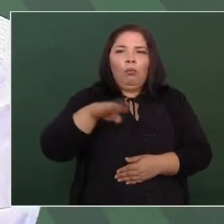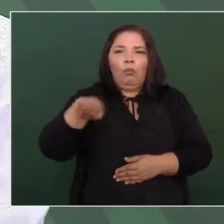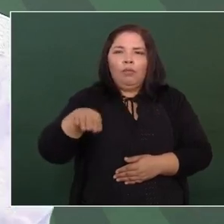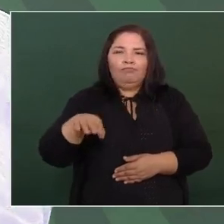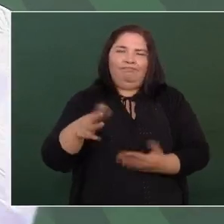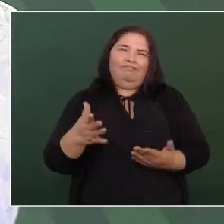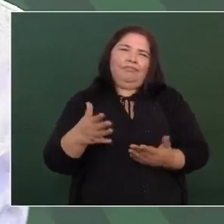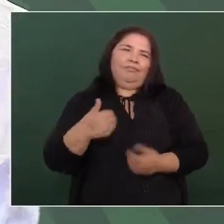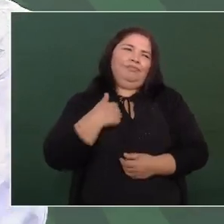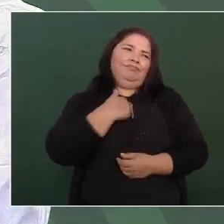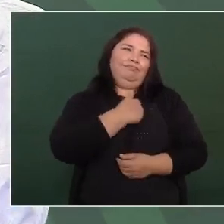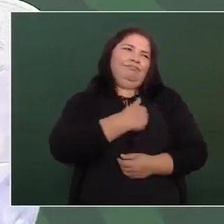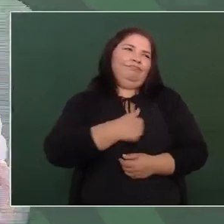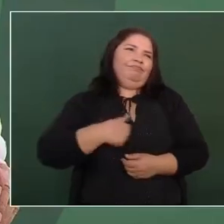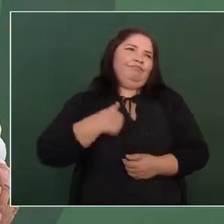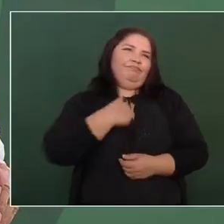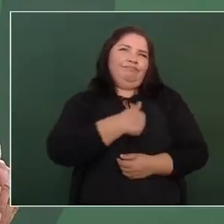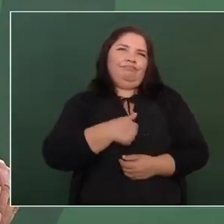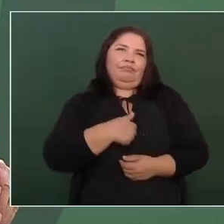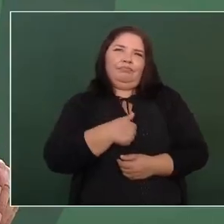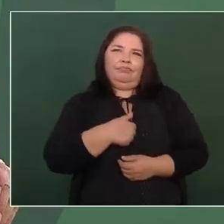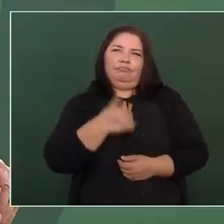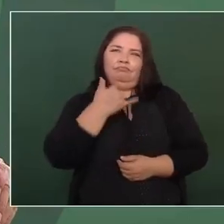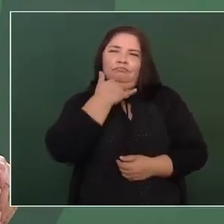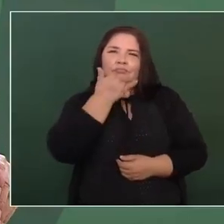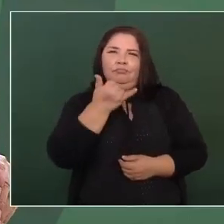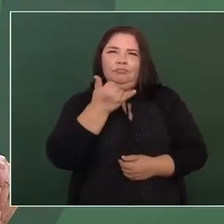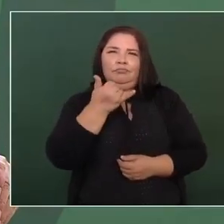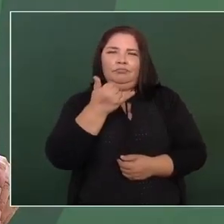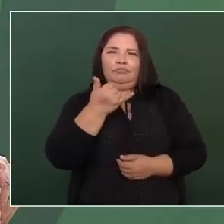Lamento mucho que sea temporada de sopilotes.